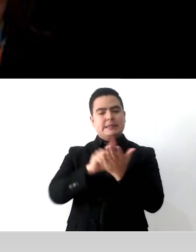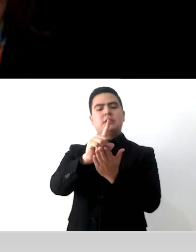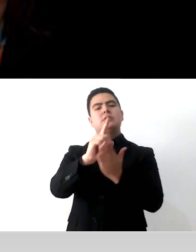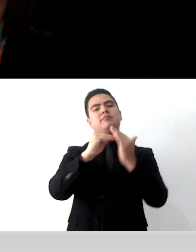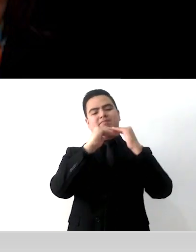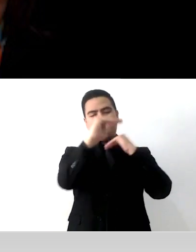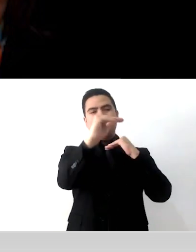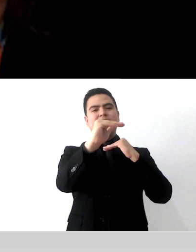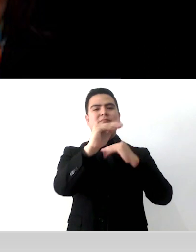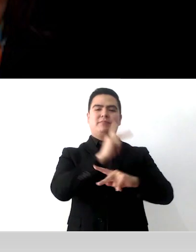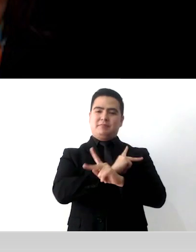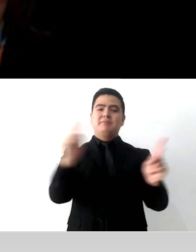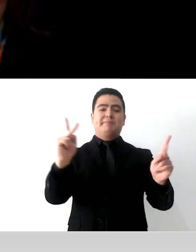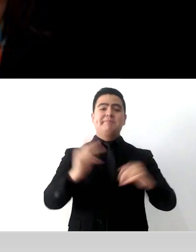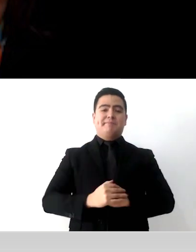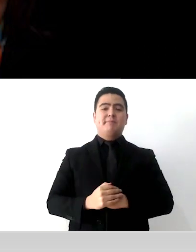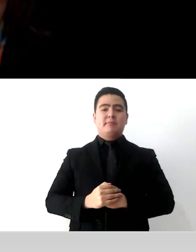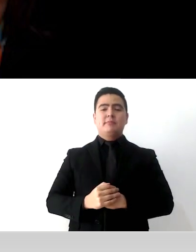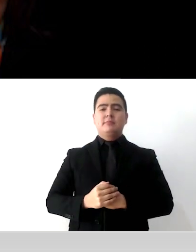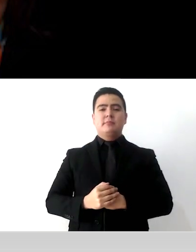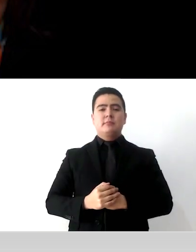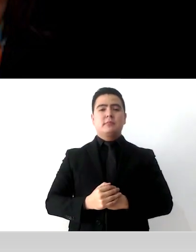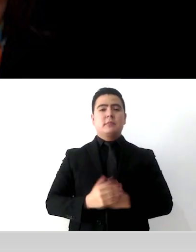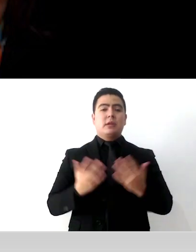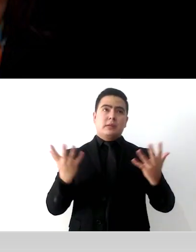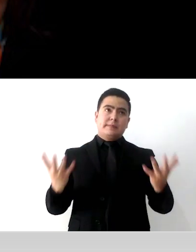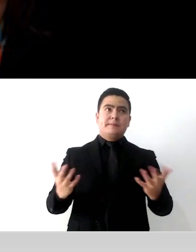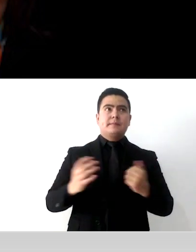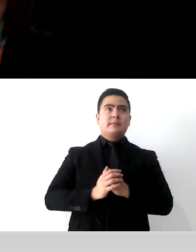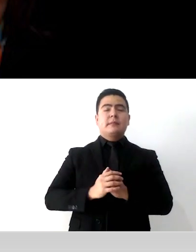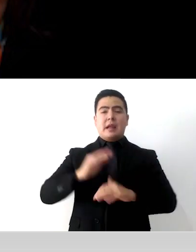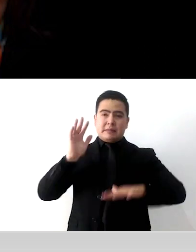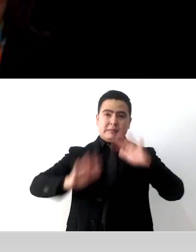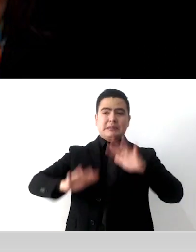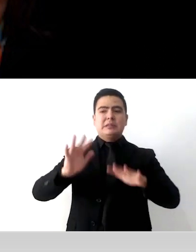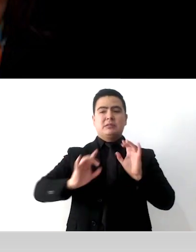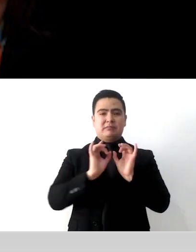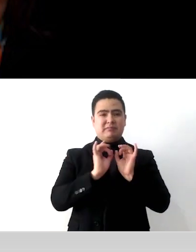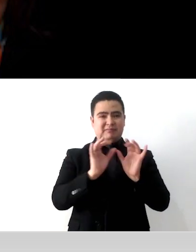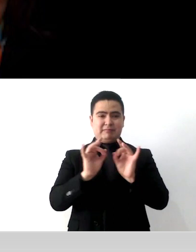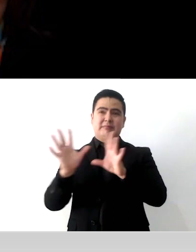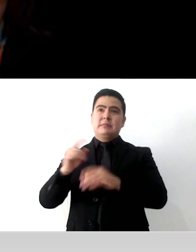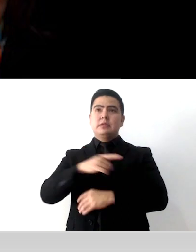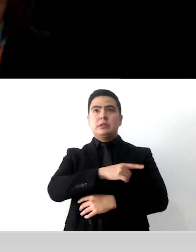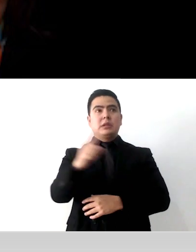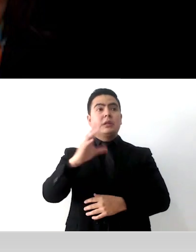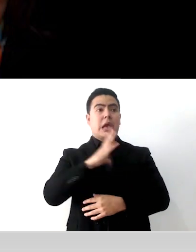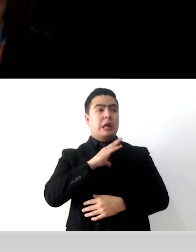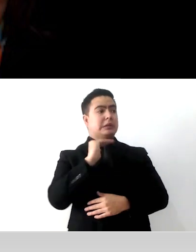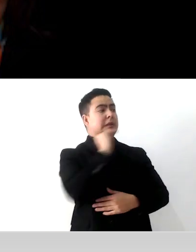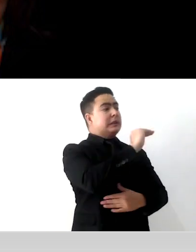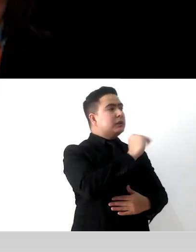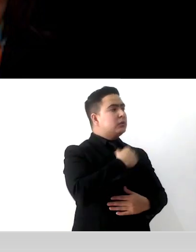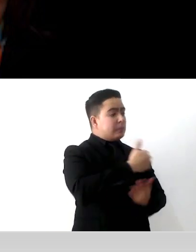derechos plenamente. Desafortunadamente, nos hemos encontrado con que no hay mecanismos de acceso a la